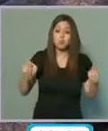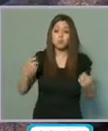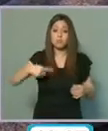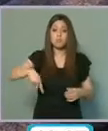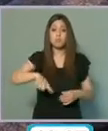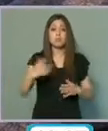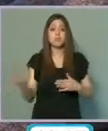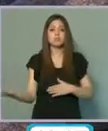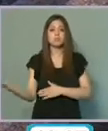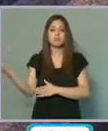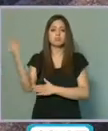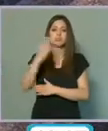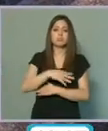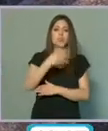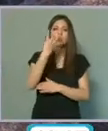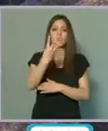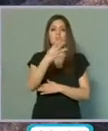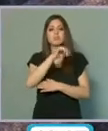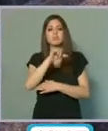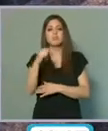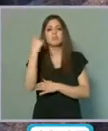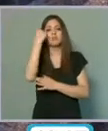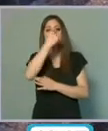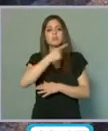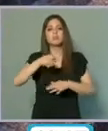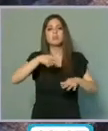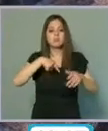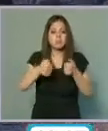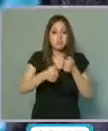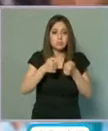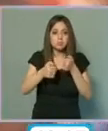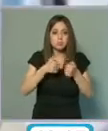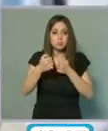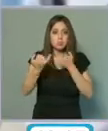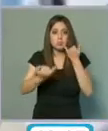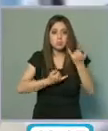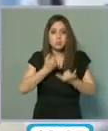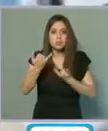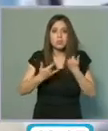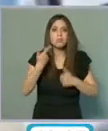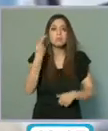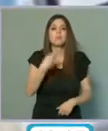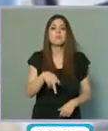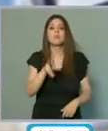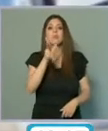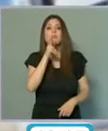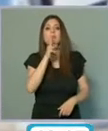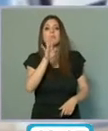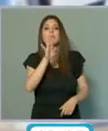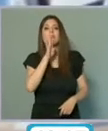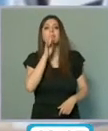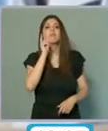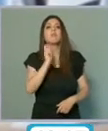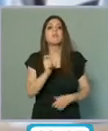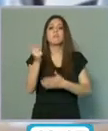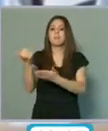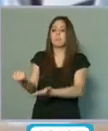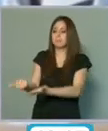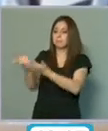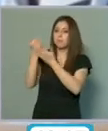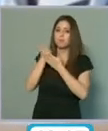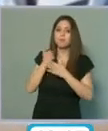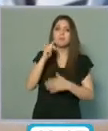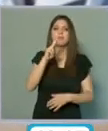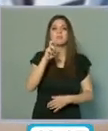y además esto tiene como una correlación con la forma en cómo los padres de pronto nos apoyamos en las redes, en